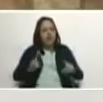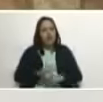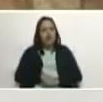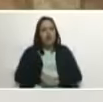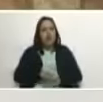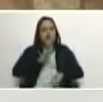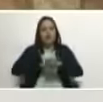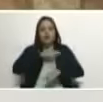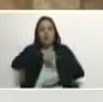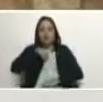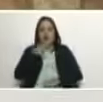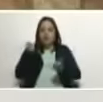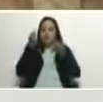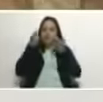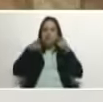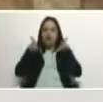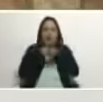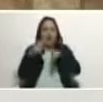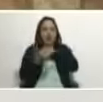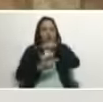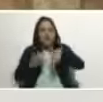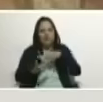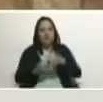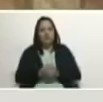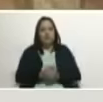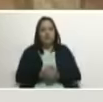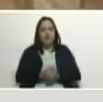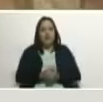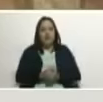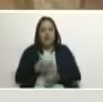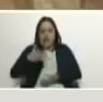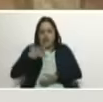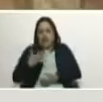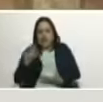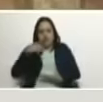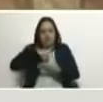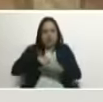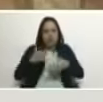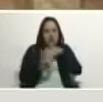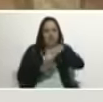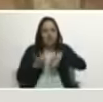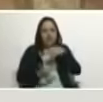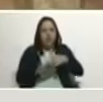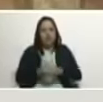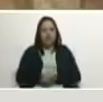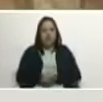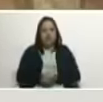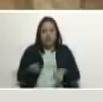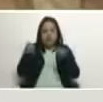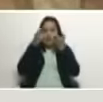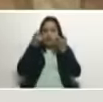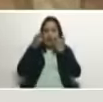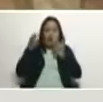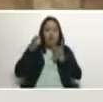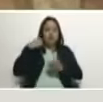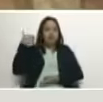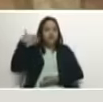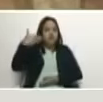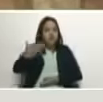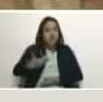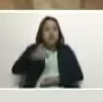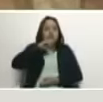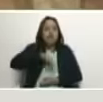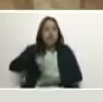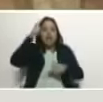como revolucionarios, y revolucionario es la esencia, lo fundamental de los revolucionarios formados por Chávez en el